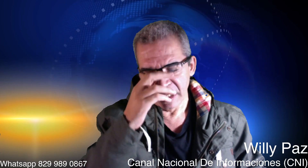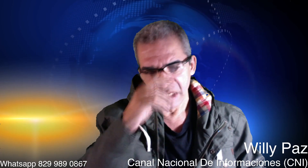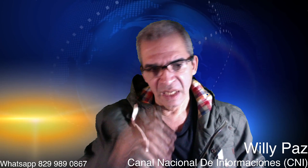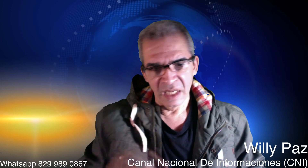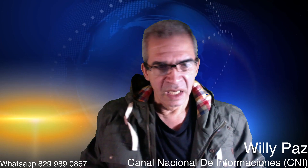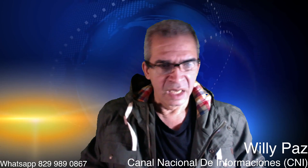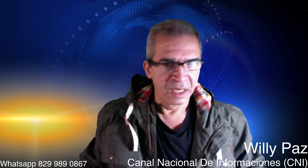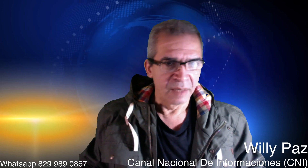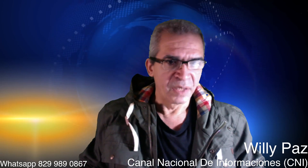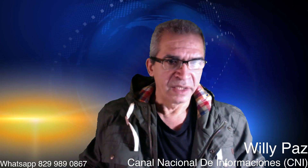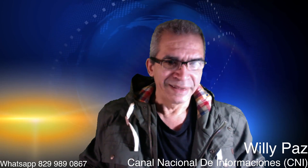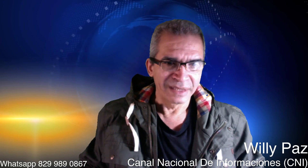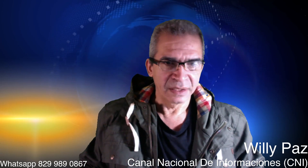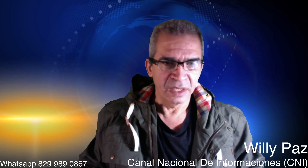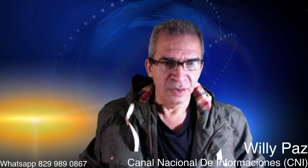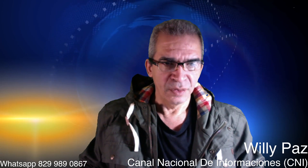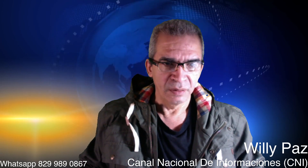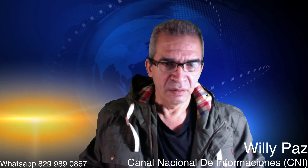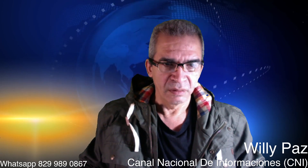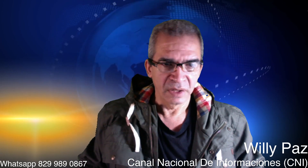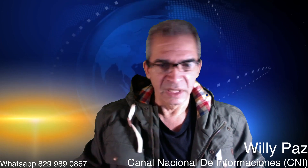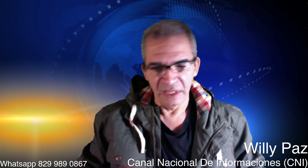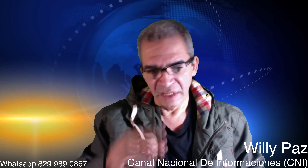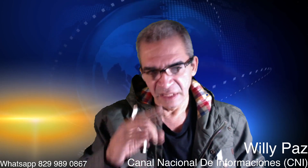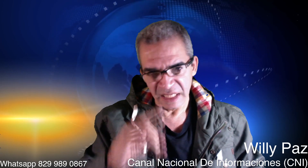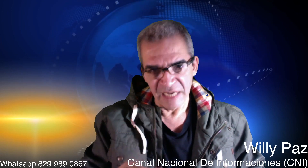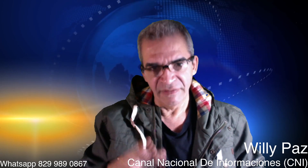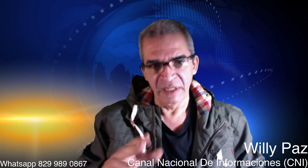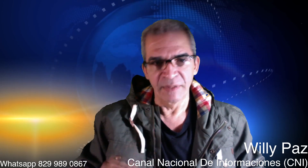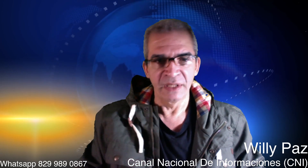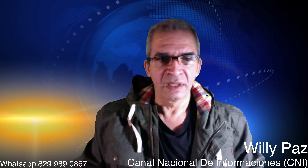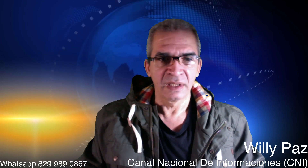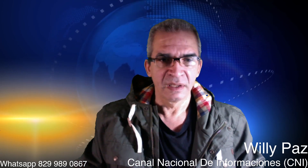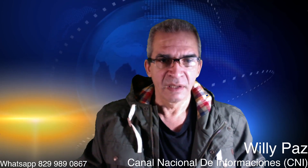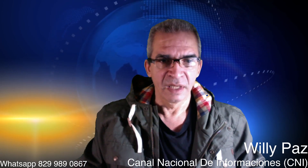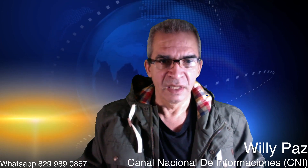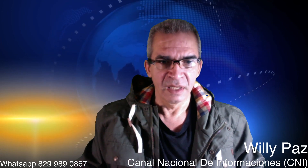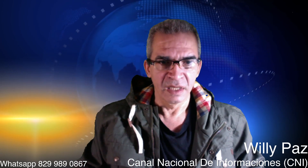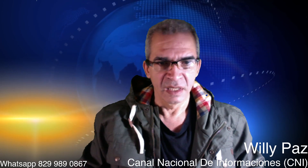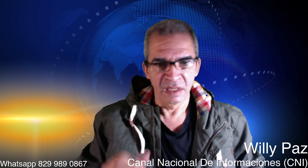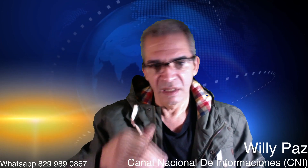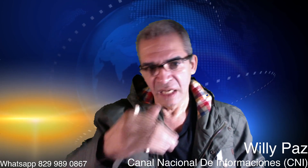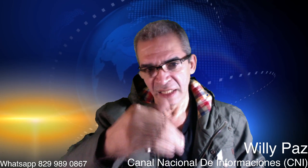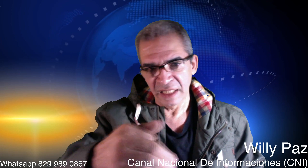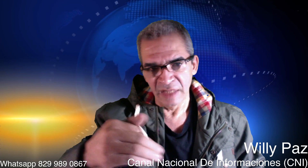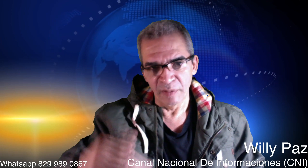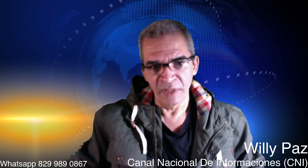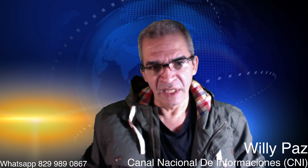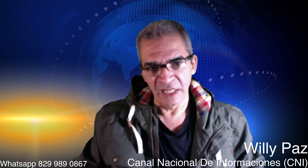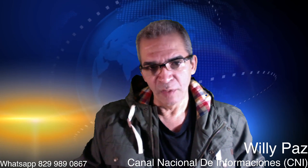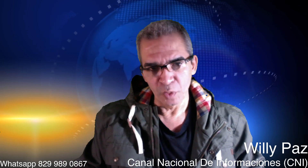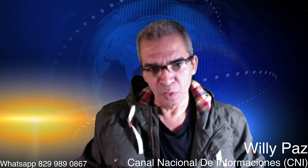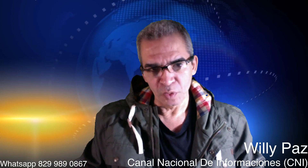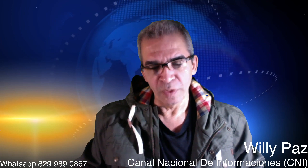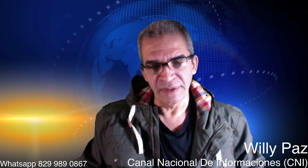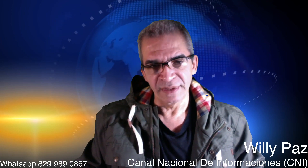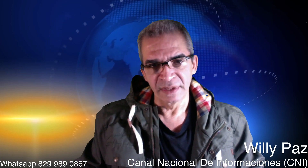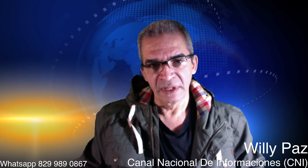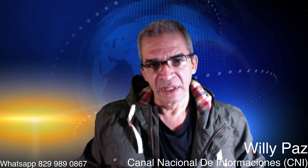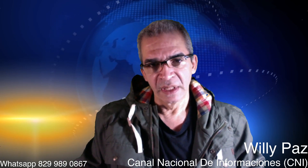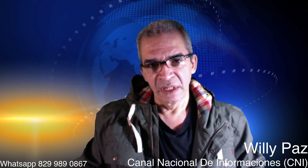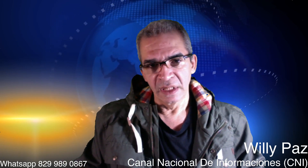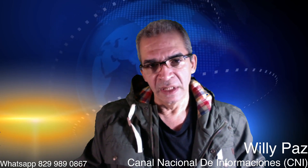felicitaba a Pellegrín Castillo, que diáfanamente ha estado explicando en sus